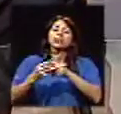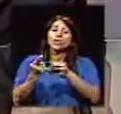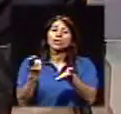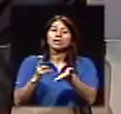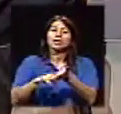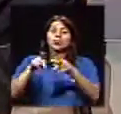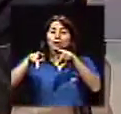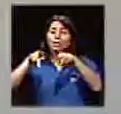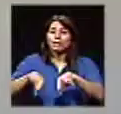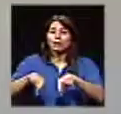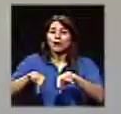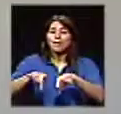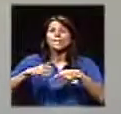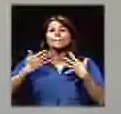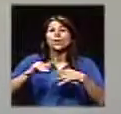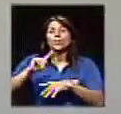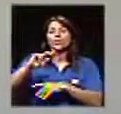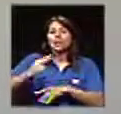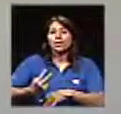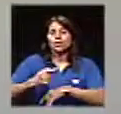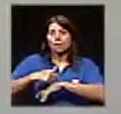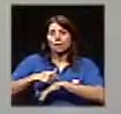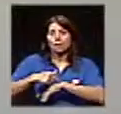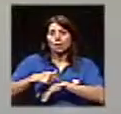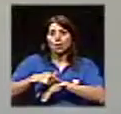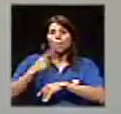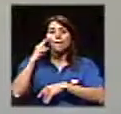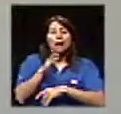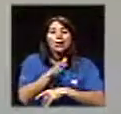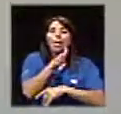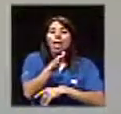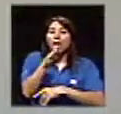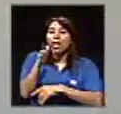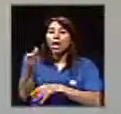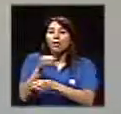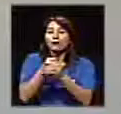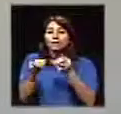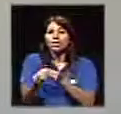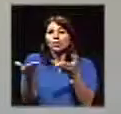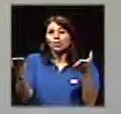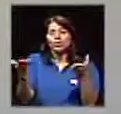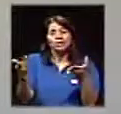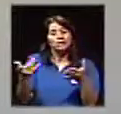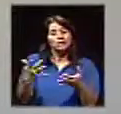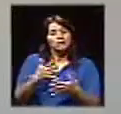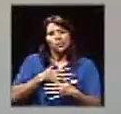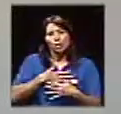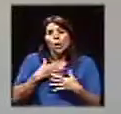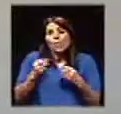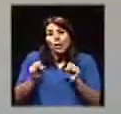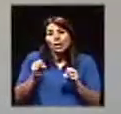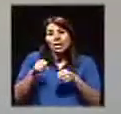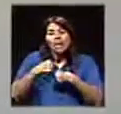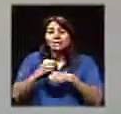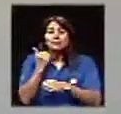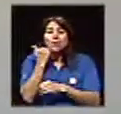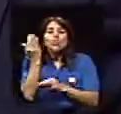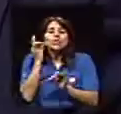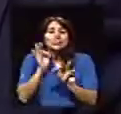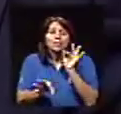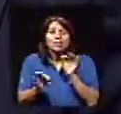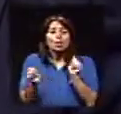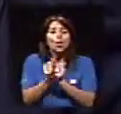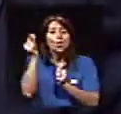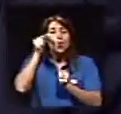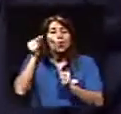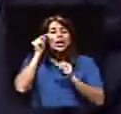a oficinas públicas. Y eso es muy triste, es muy lamentable, porque podría hacerse muy simple con gobierno digital,